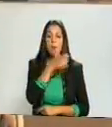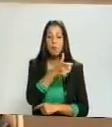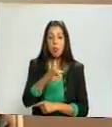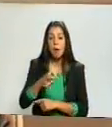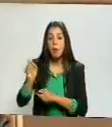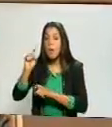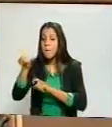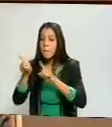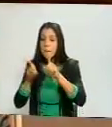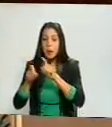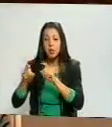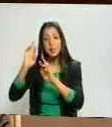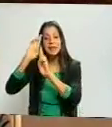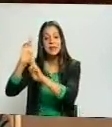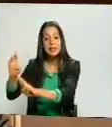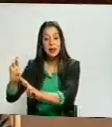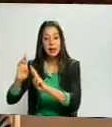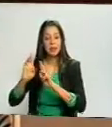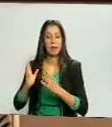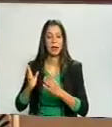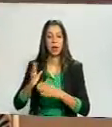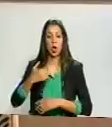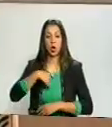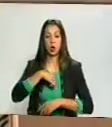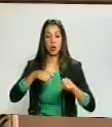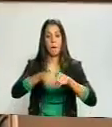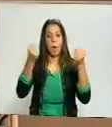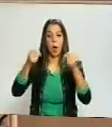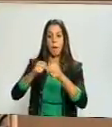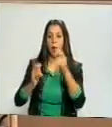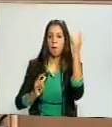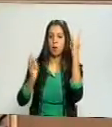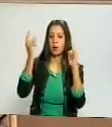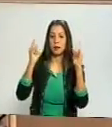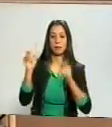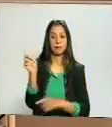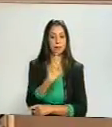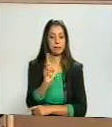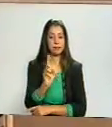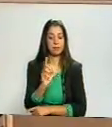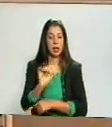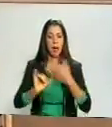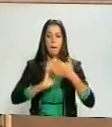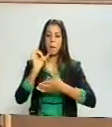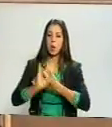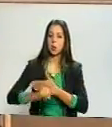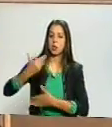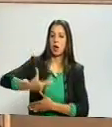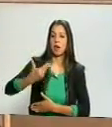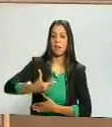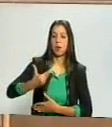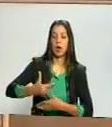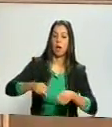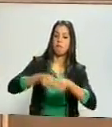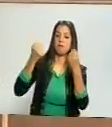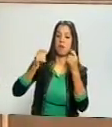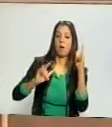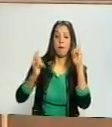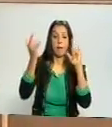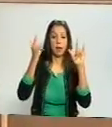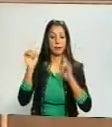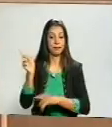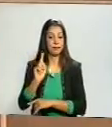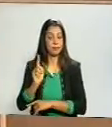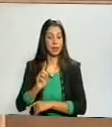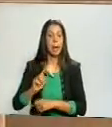nosotros atentaremos contra nuestra madre tierra en ningún proyecto, por más valioso que sea el mineral que esté ahí, y primero